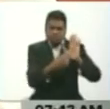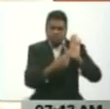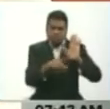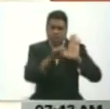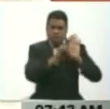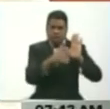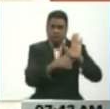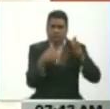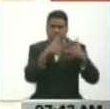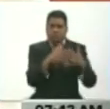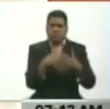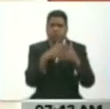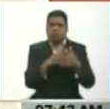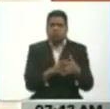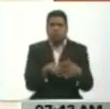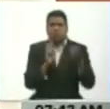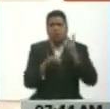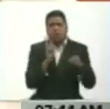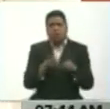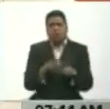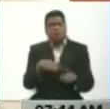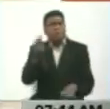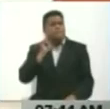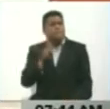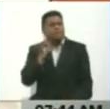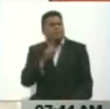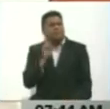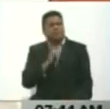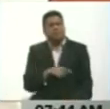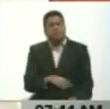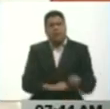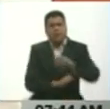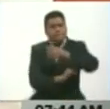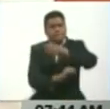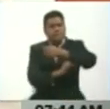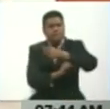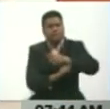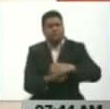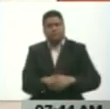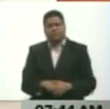injerencista, que es irracional, que está avanzada en mentiras, pero